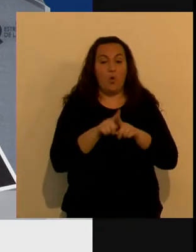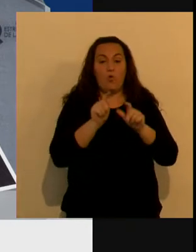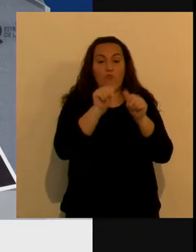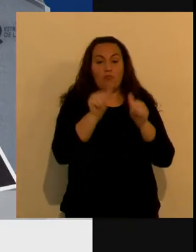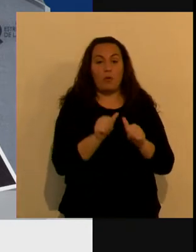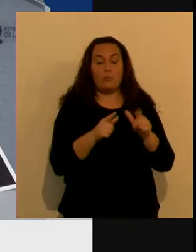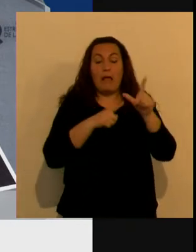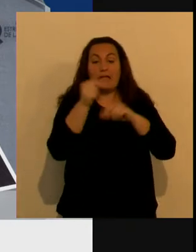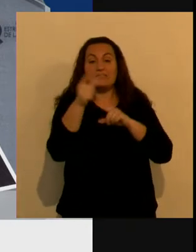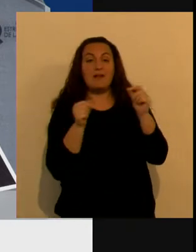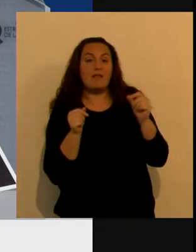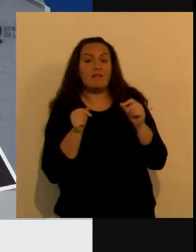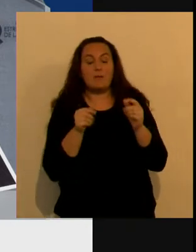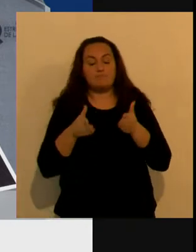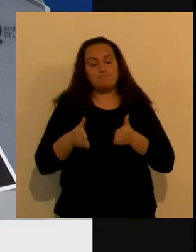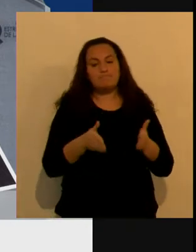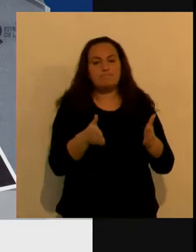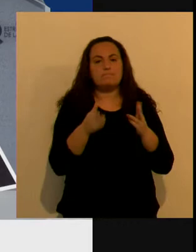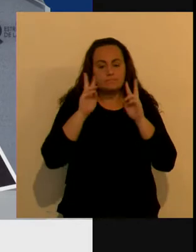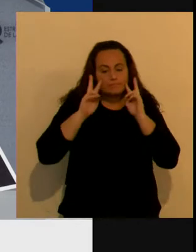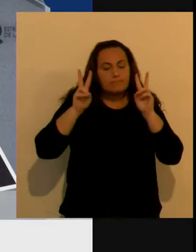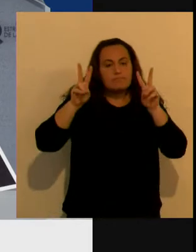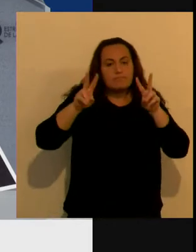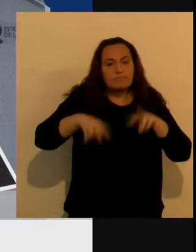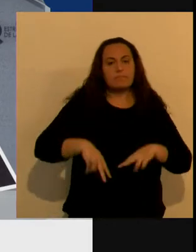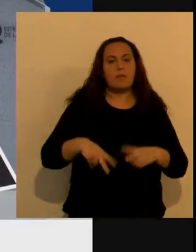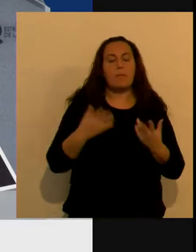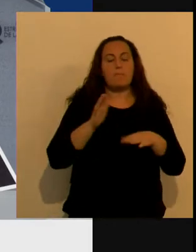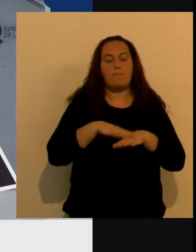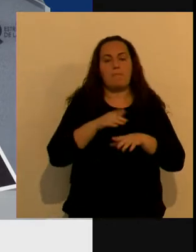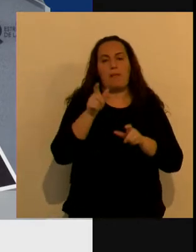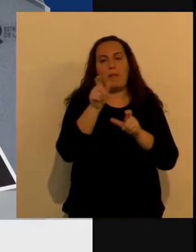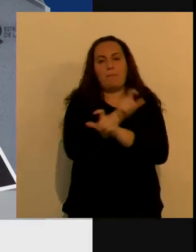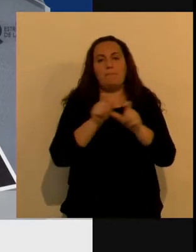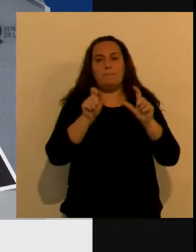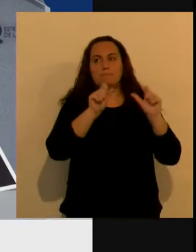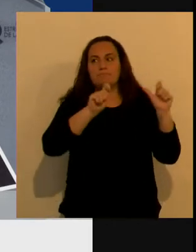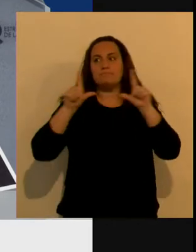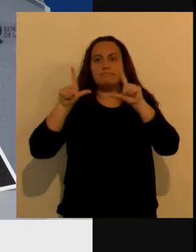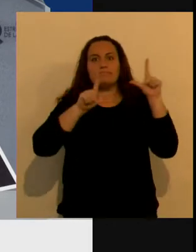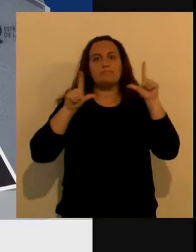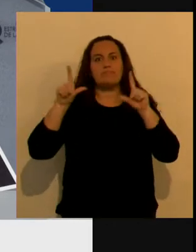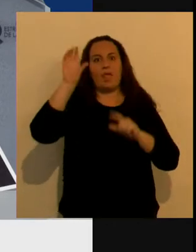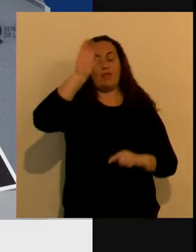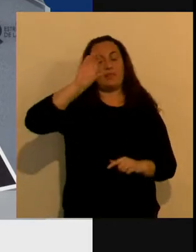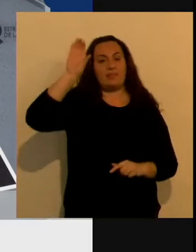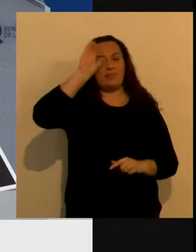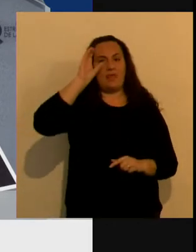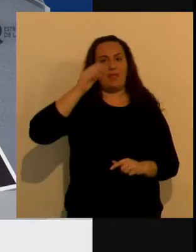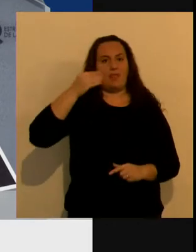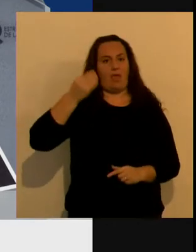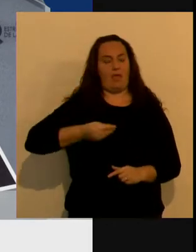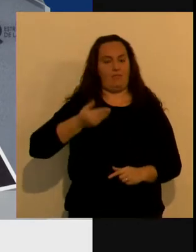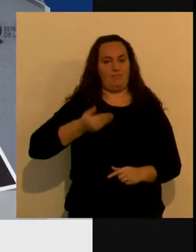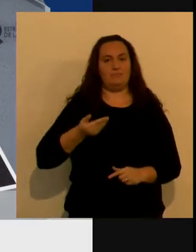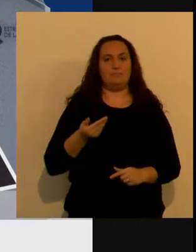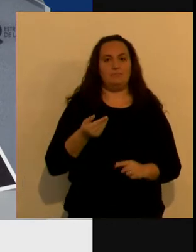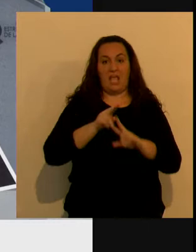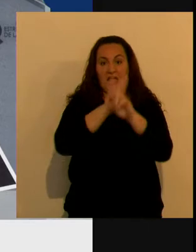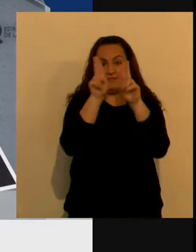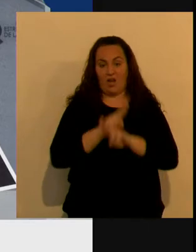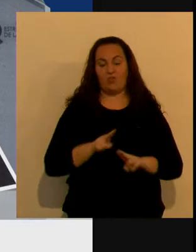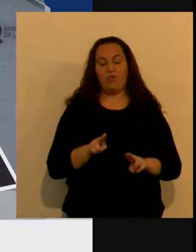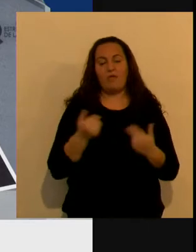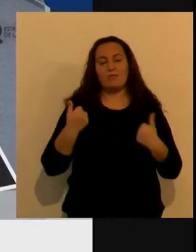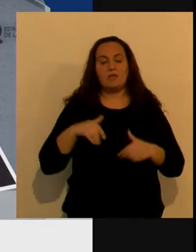estrellas en un paseo un reconocimiento a aquellas personalidades científicas de prestigio internacional que